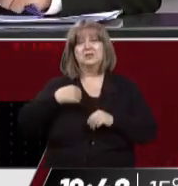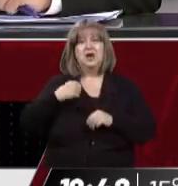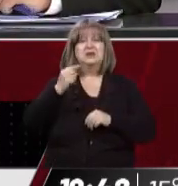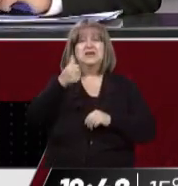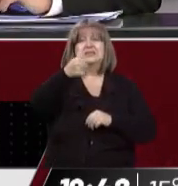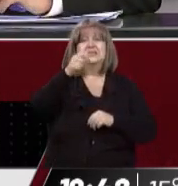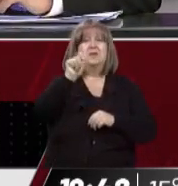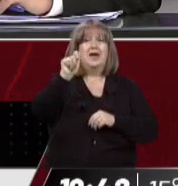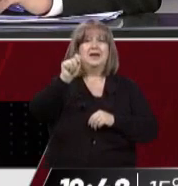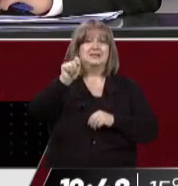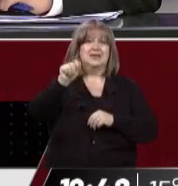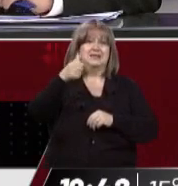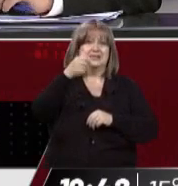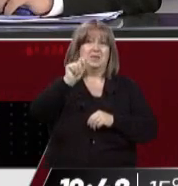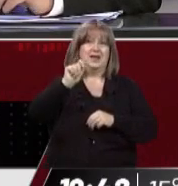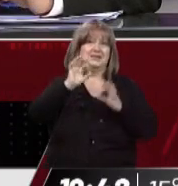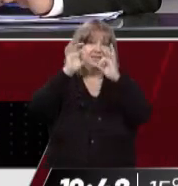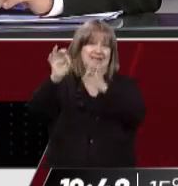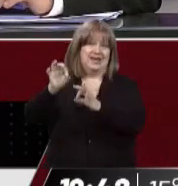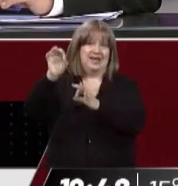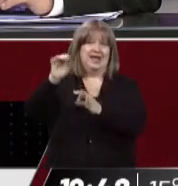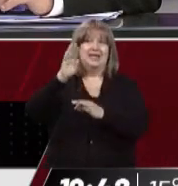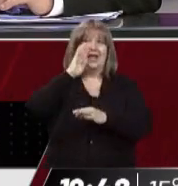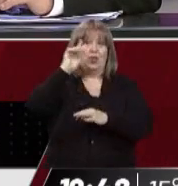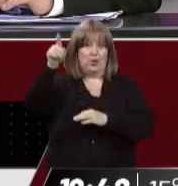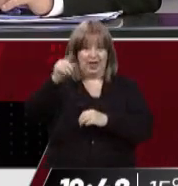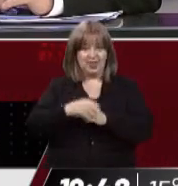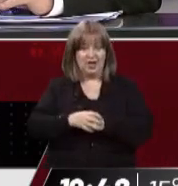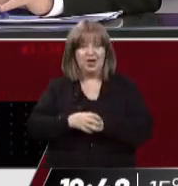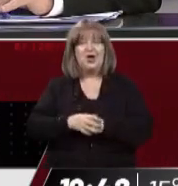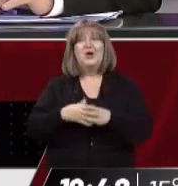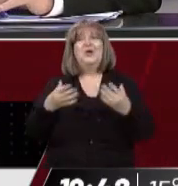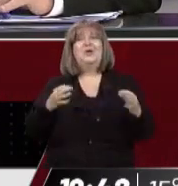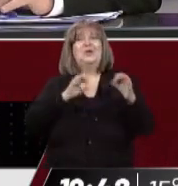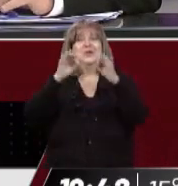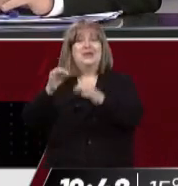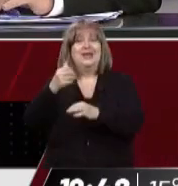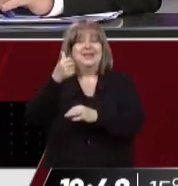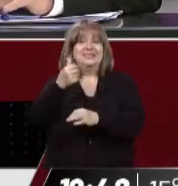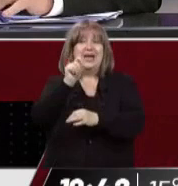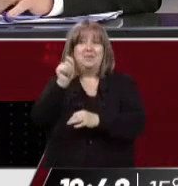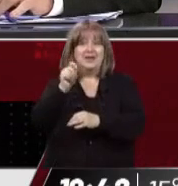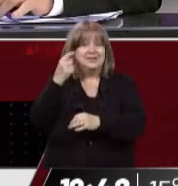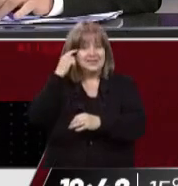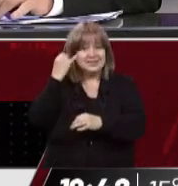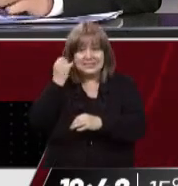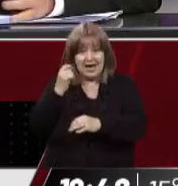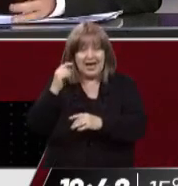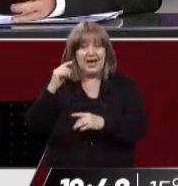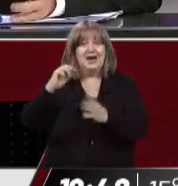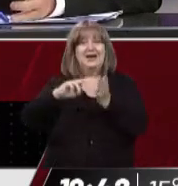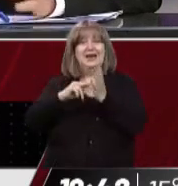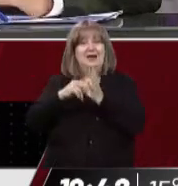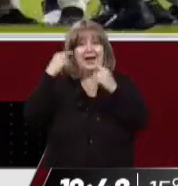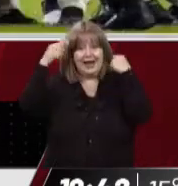hace 6 meses. Ah, llegaste. Bueno, ya estás haciendo lío, está bien. ¿Y allá seguís un poquito de fútbol o no? Porque está